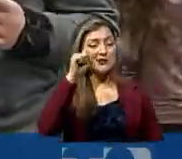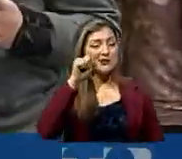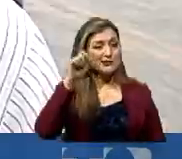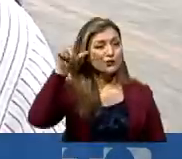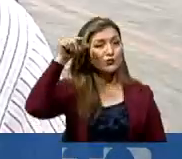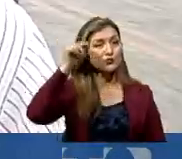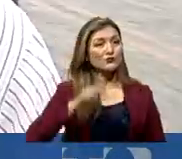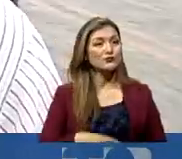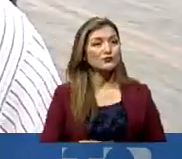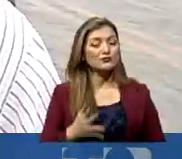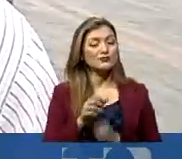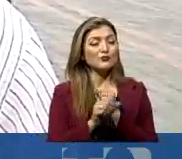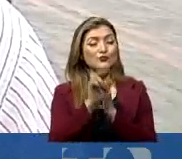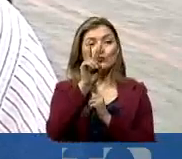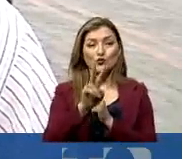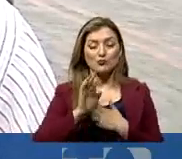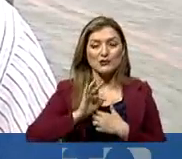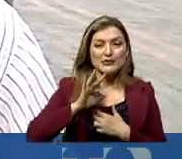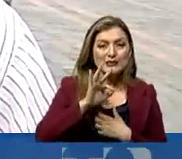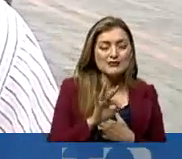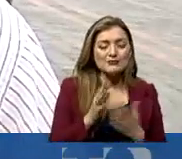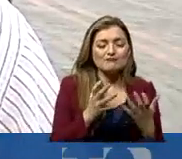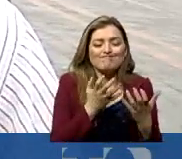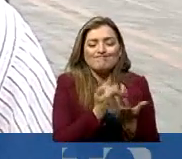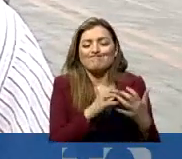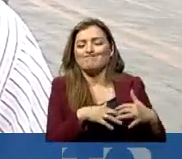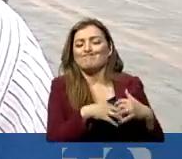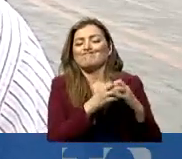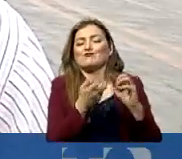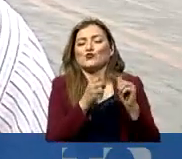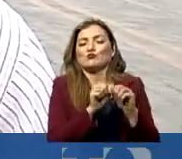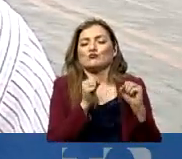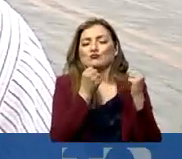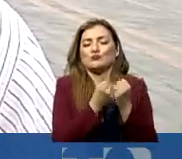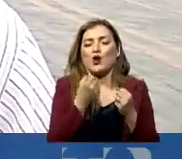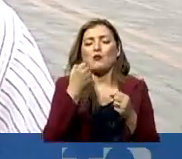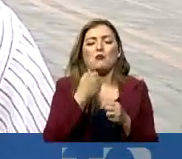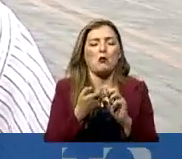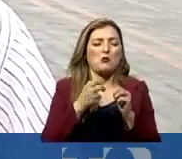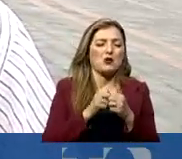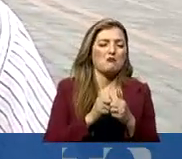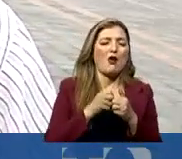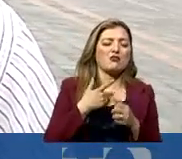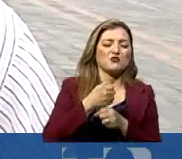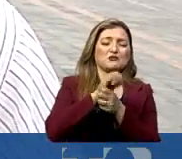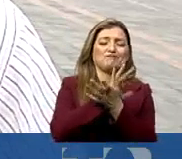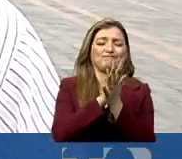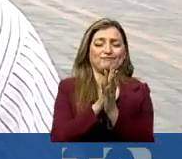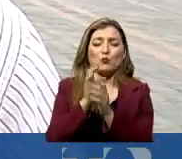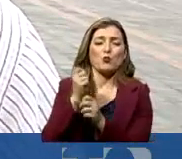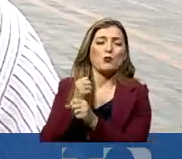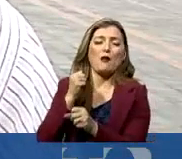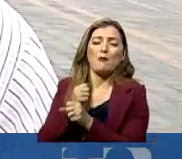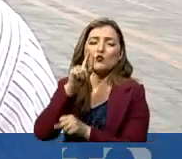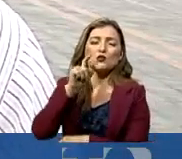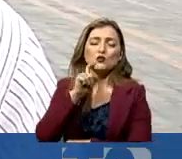país más de dos años de pandemia nos queremos reactivar tenemos problemas sociales problemas de seguridad problemas con un trabajo sexual muchos problemas las